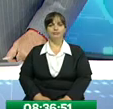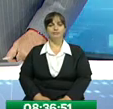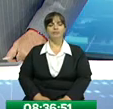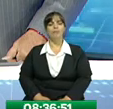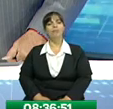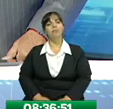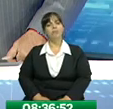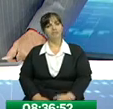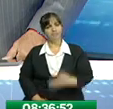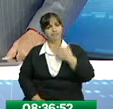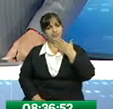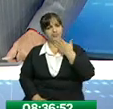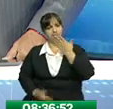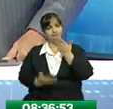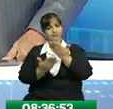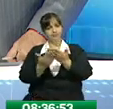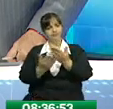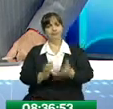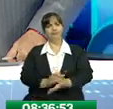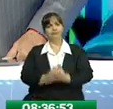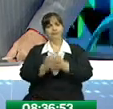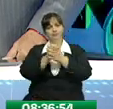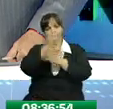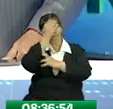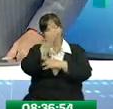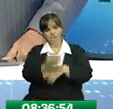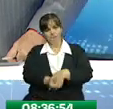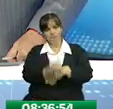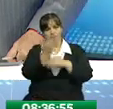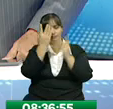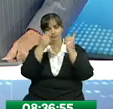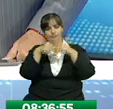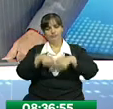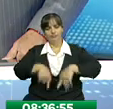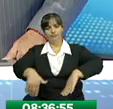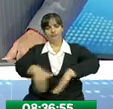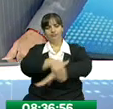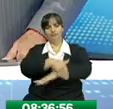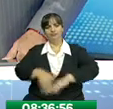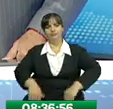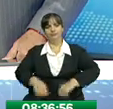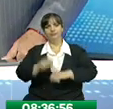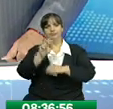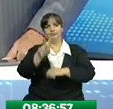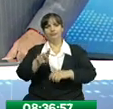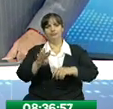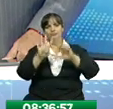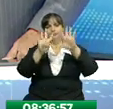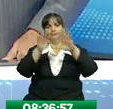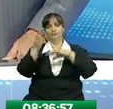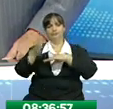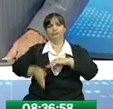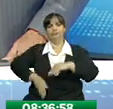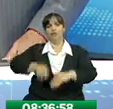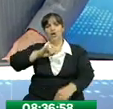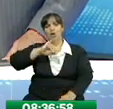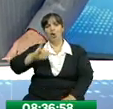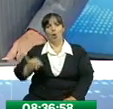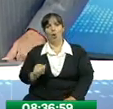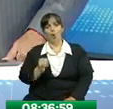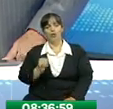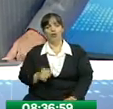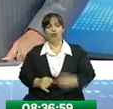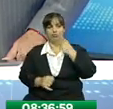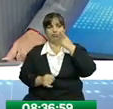Muchas gracias, Hugo, amigos televidentes. Así es, nos encontramos en la 29 y la J, exactamente en el VC Portete, en el suroeste